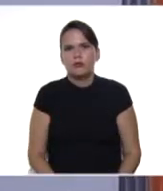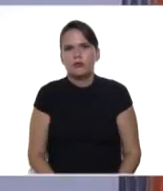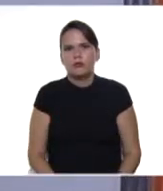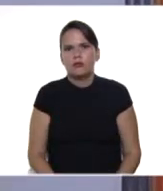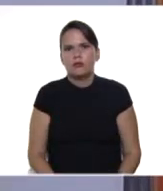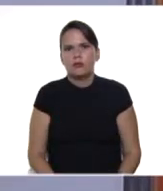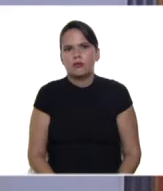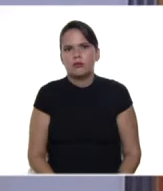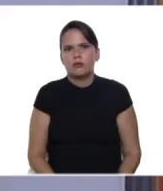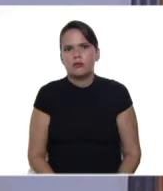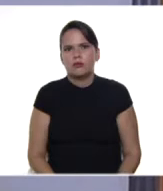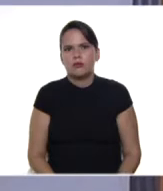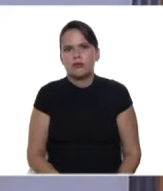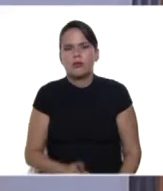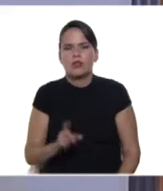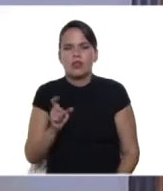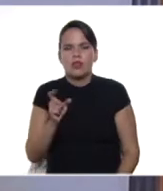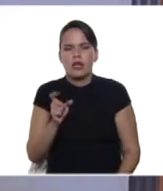gramos.